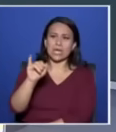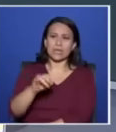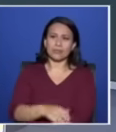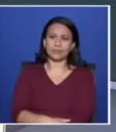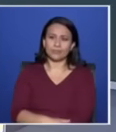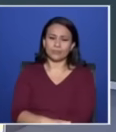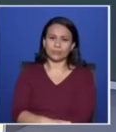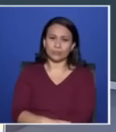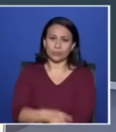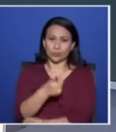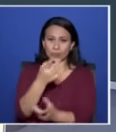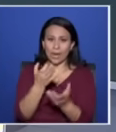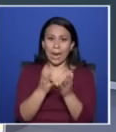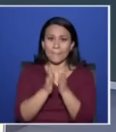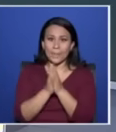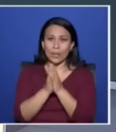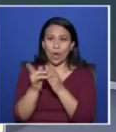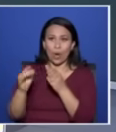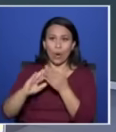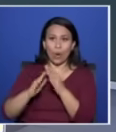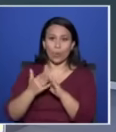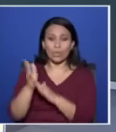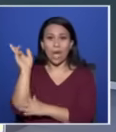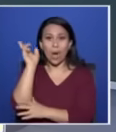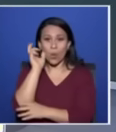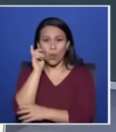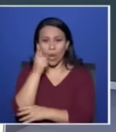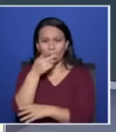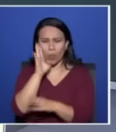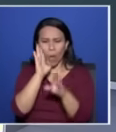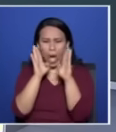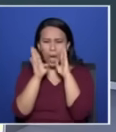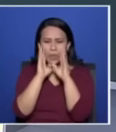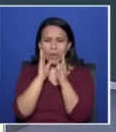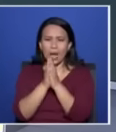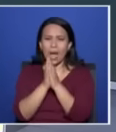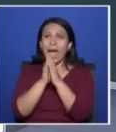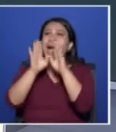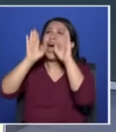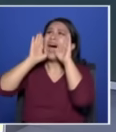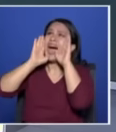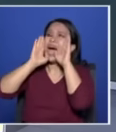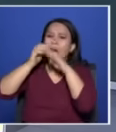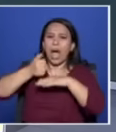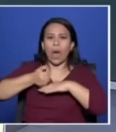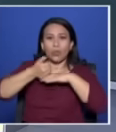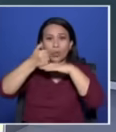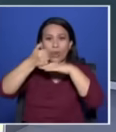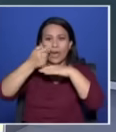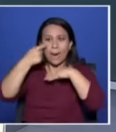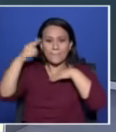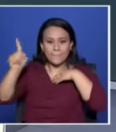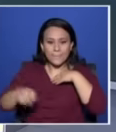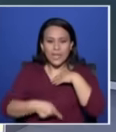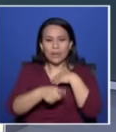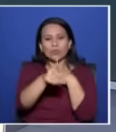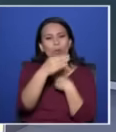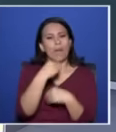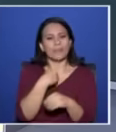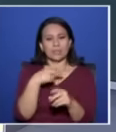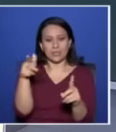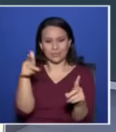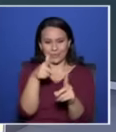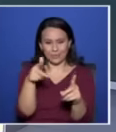Si usted quiere que el pedido de su comunidad se escuche, que las autoridades atiendan alguna situación en su barrio, en su